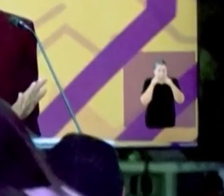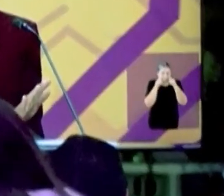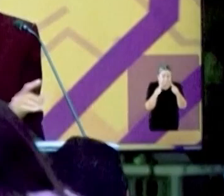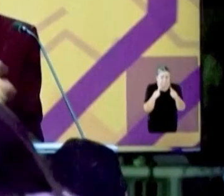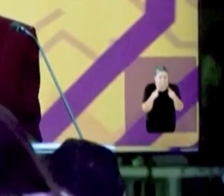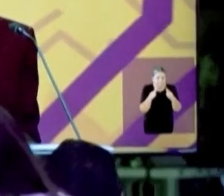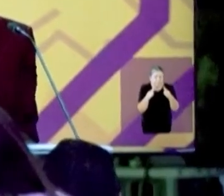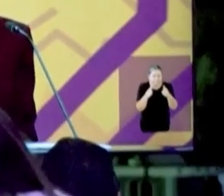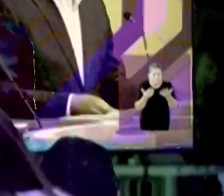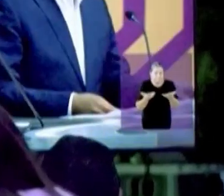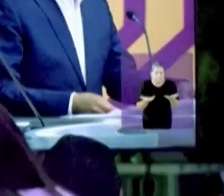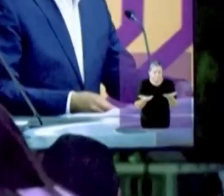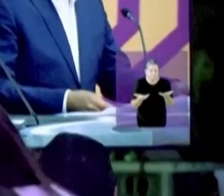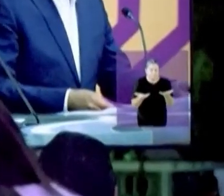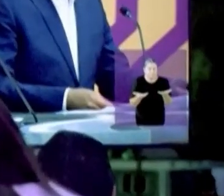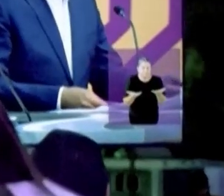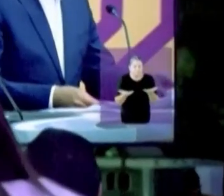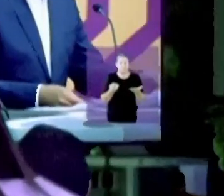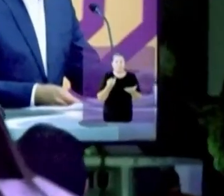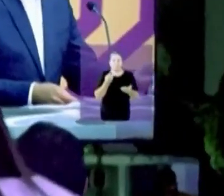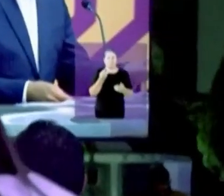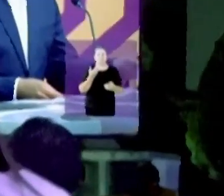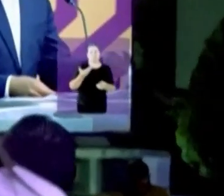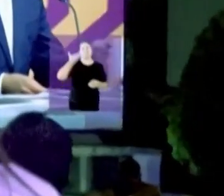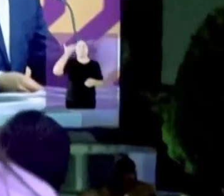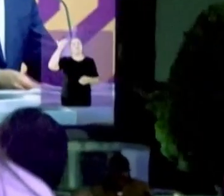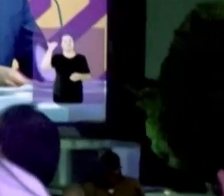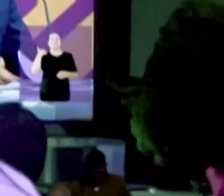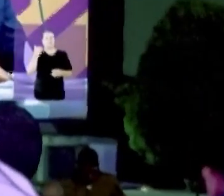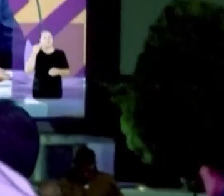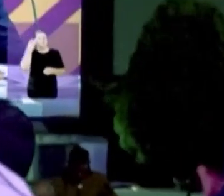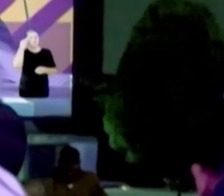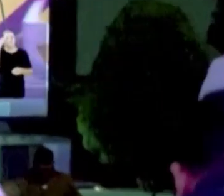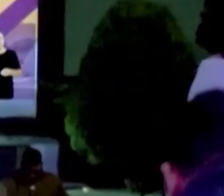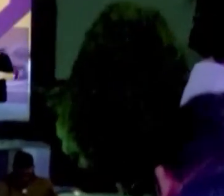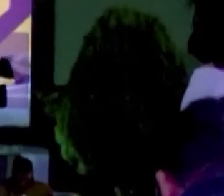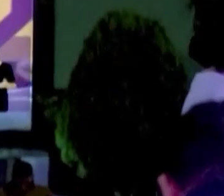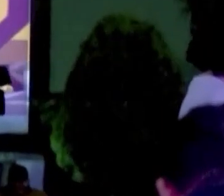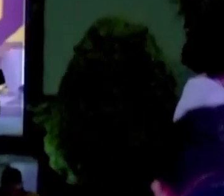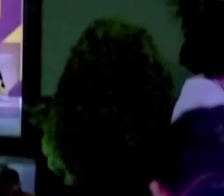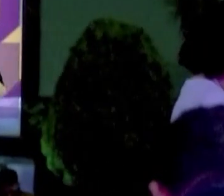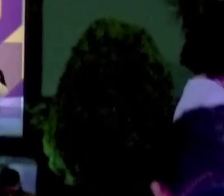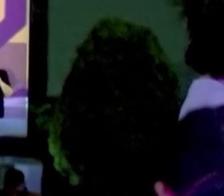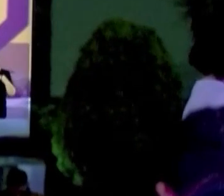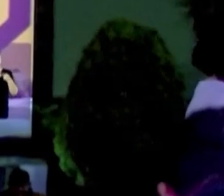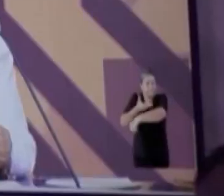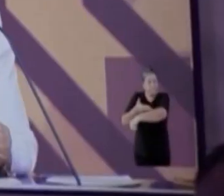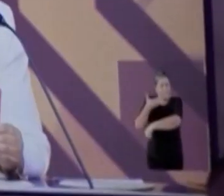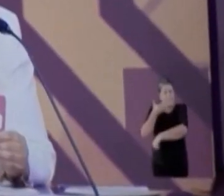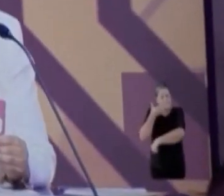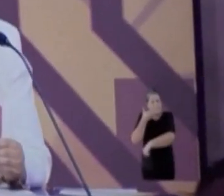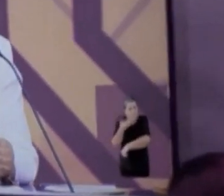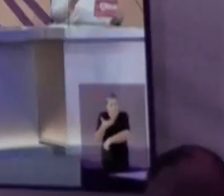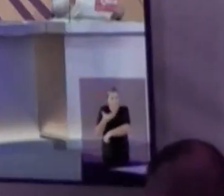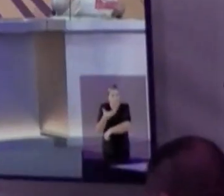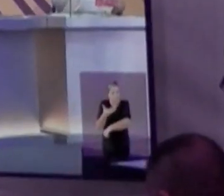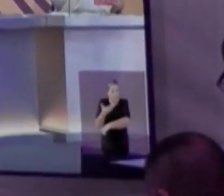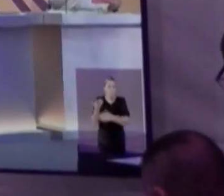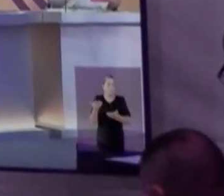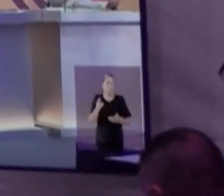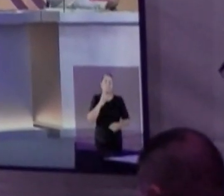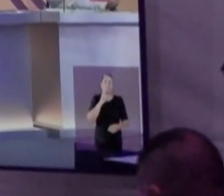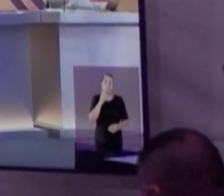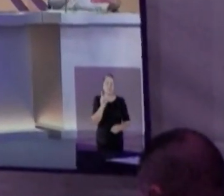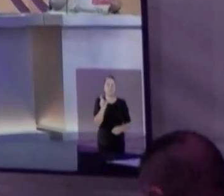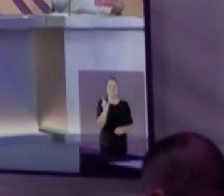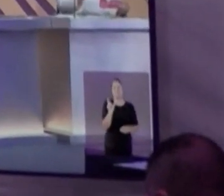shba cuenta con 59 de la intención de Voto según un consolidado de encuestas de la firma oraculus seguida